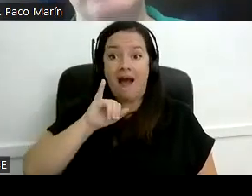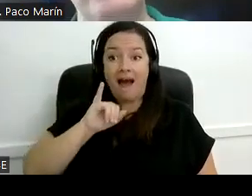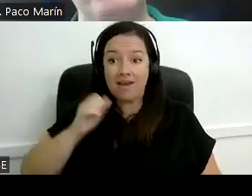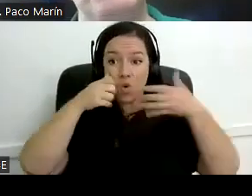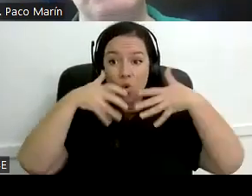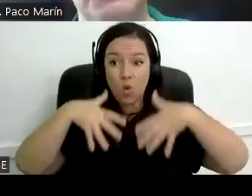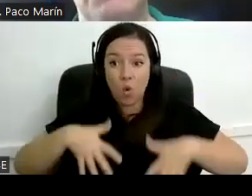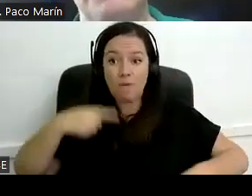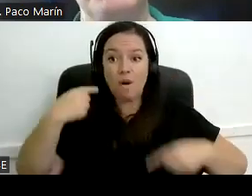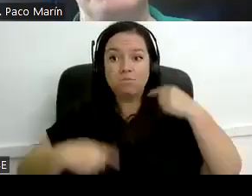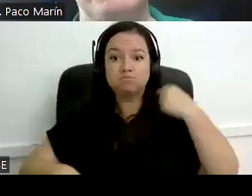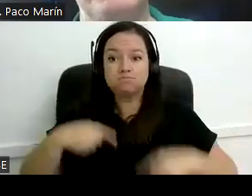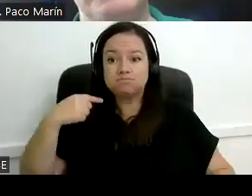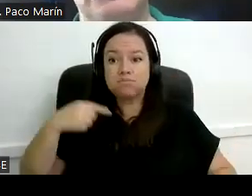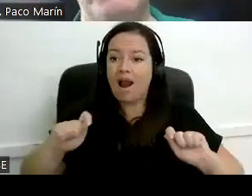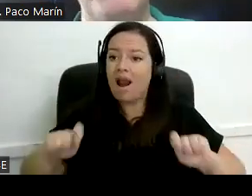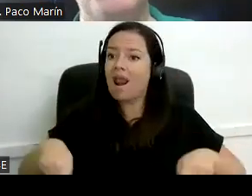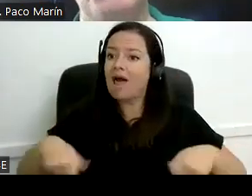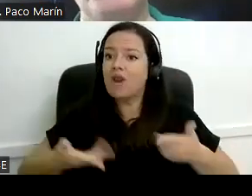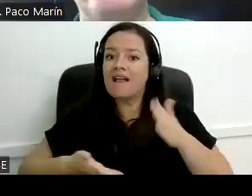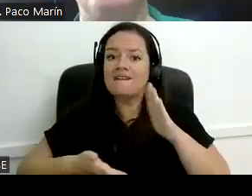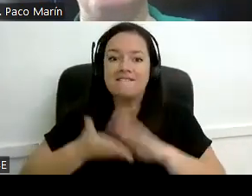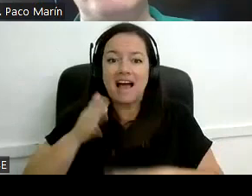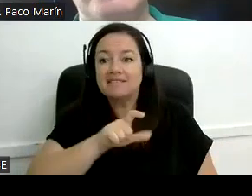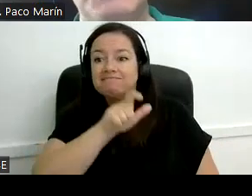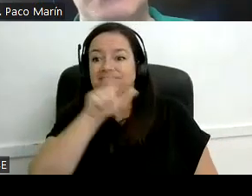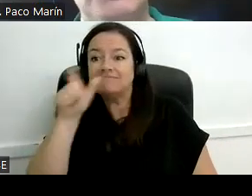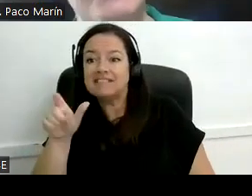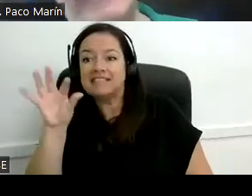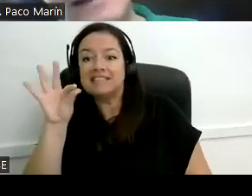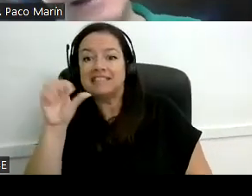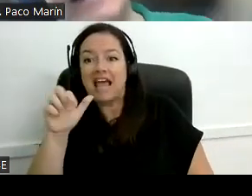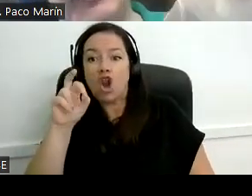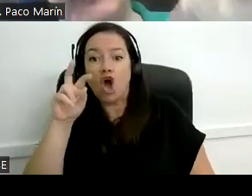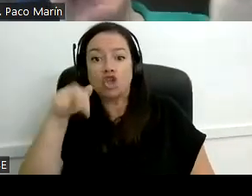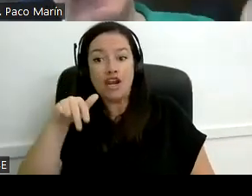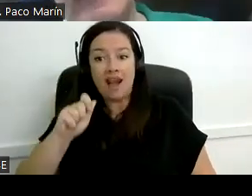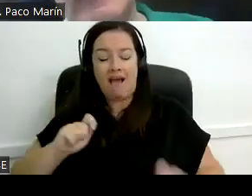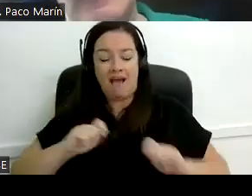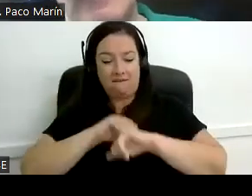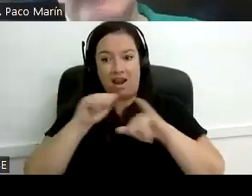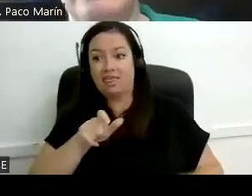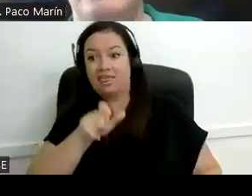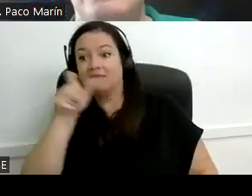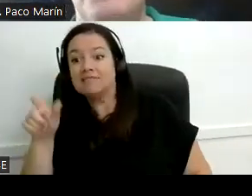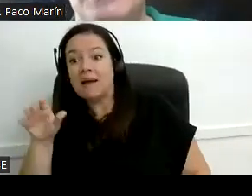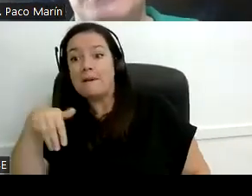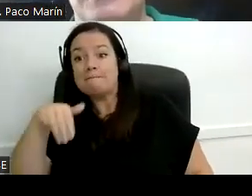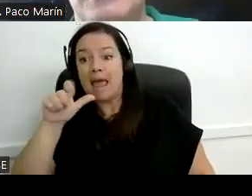toda esa reacción de formación de triptófano hacia serotonina y de serotonina hacia melatonina quede potenciada. Es